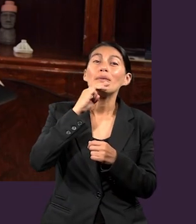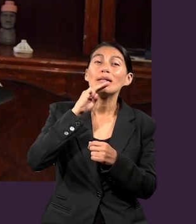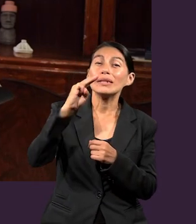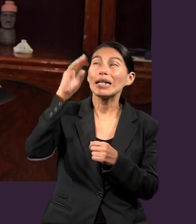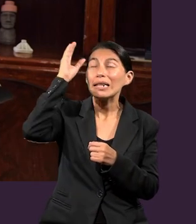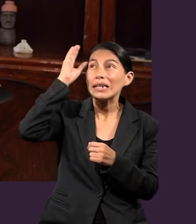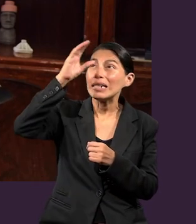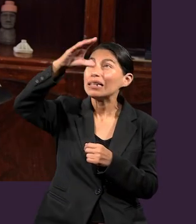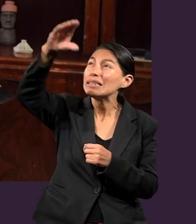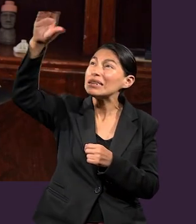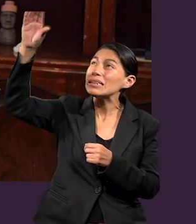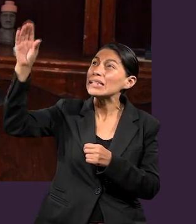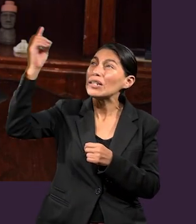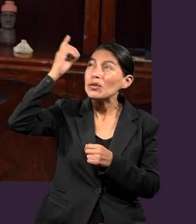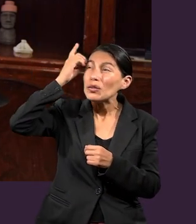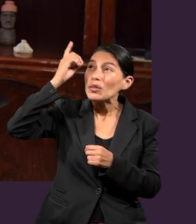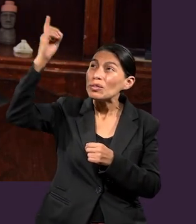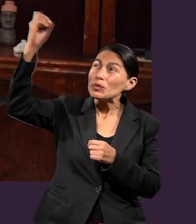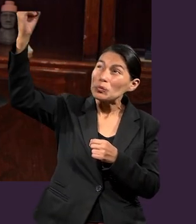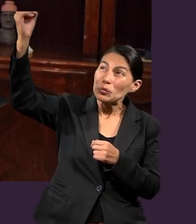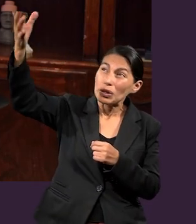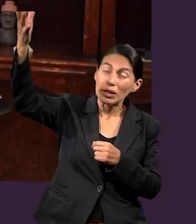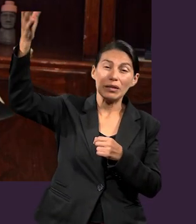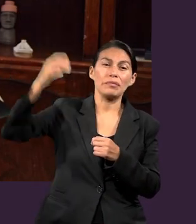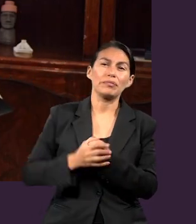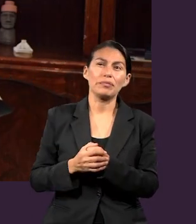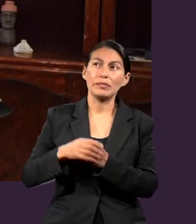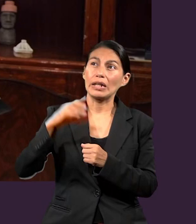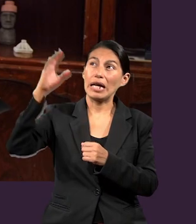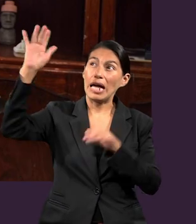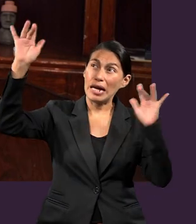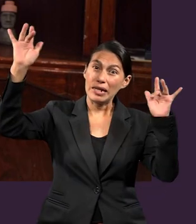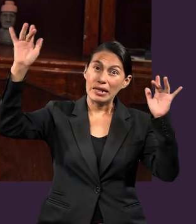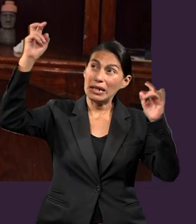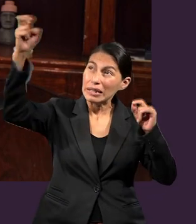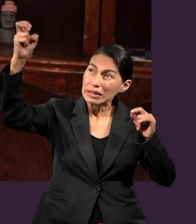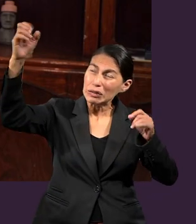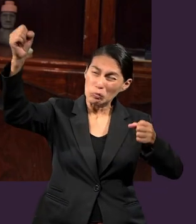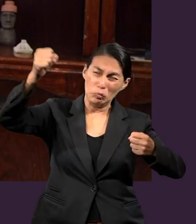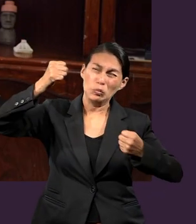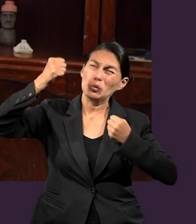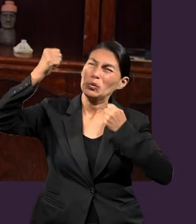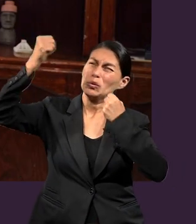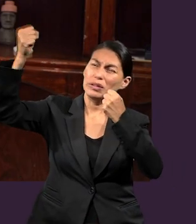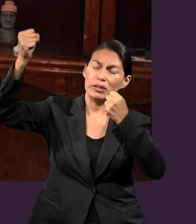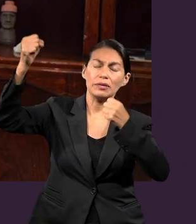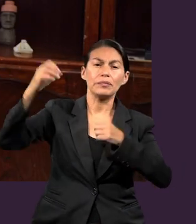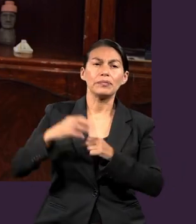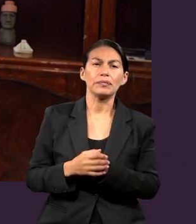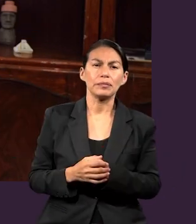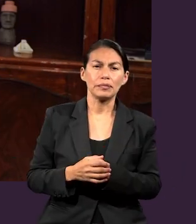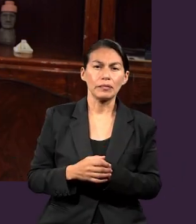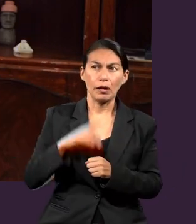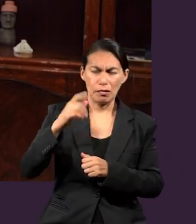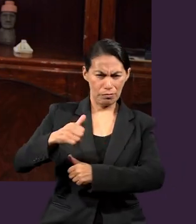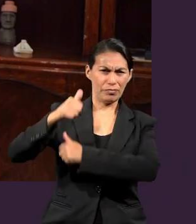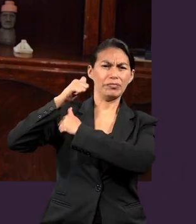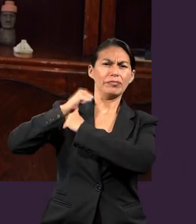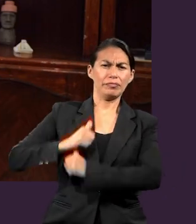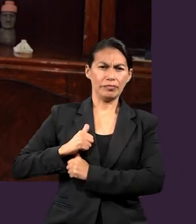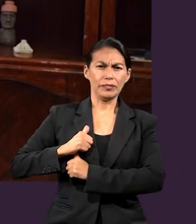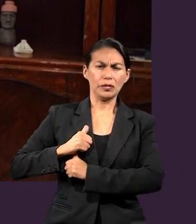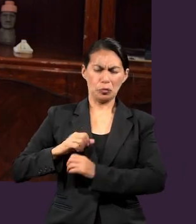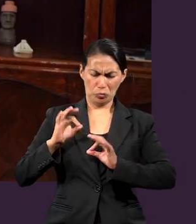Es número uno, un mensaje que viene de lo alto. Número dos, este ángel viene con gran poder. La palabra